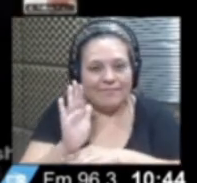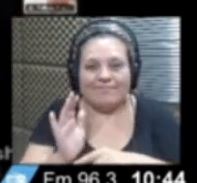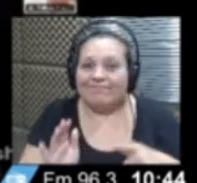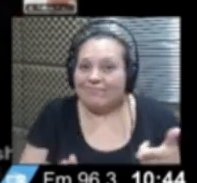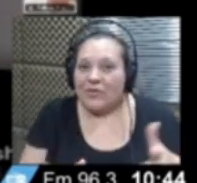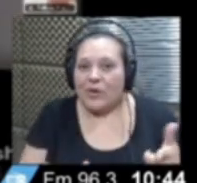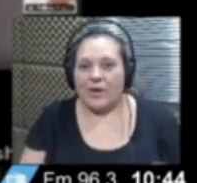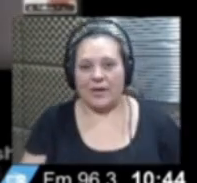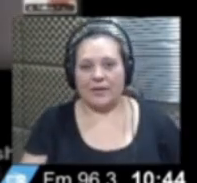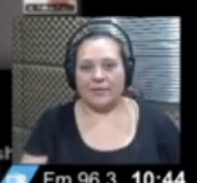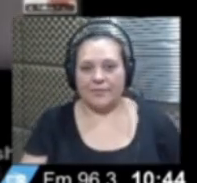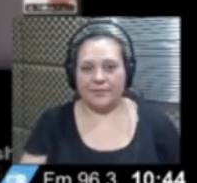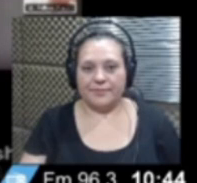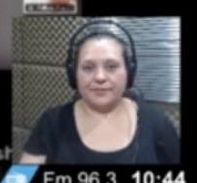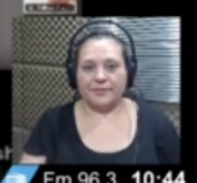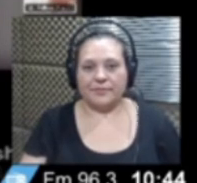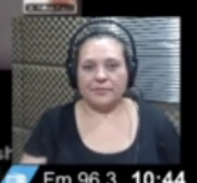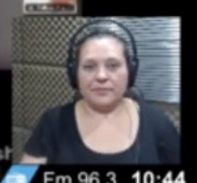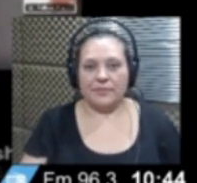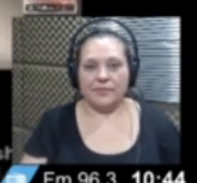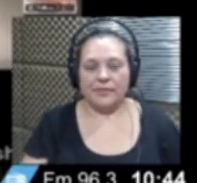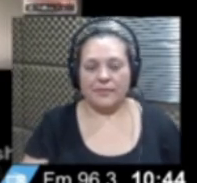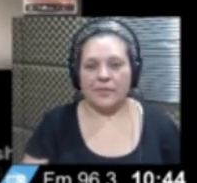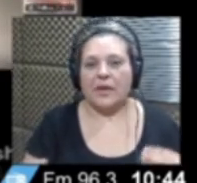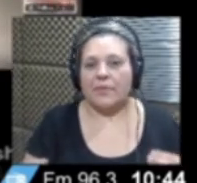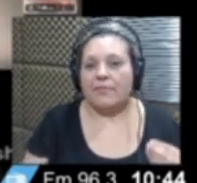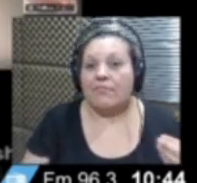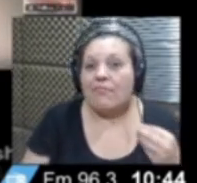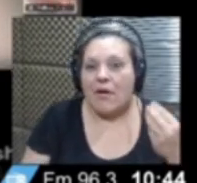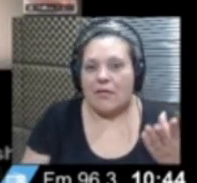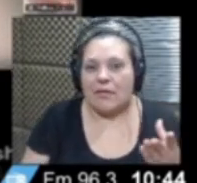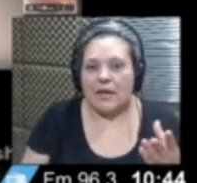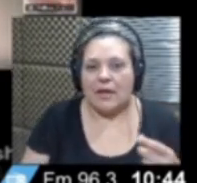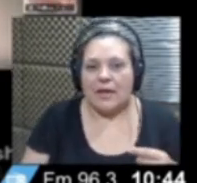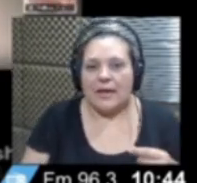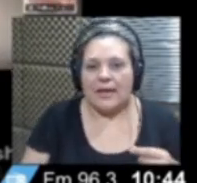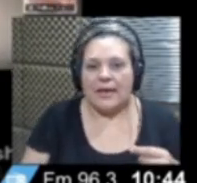digamos, el censo se hizo obviamente por parte del Estado y por parte de los organismos